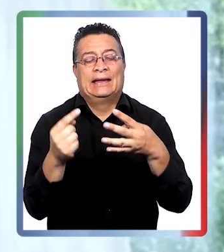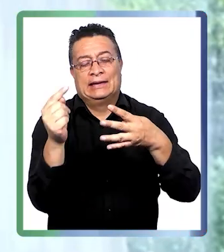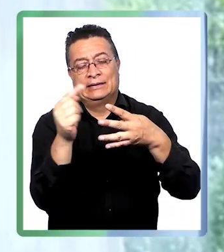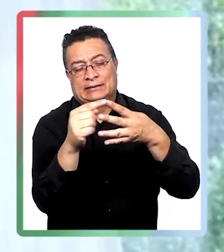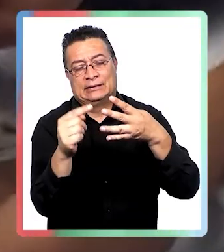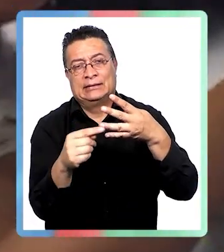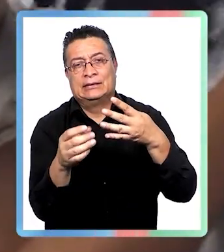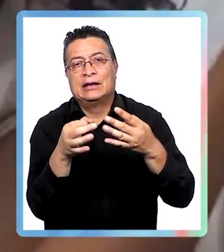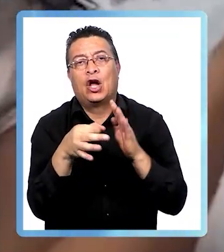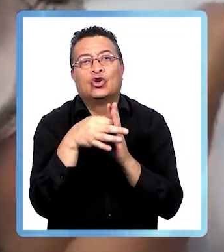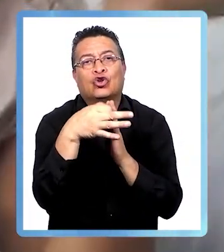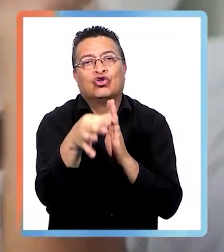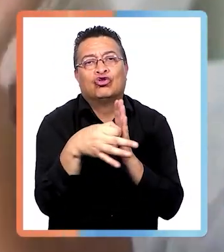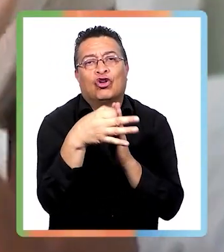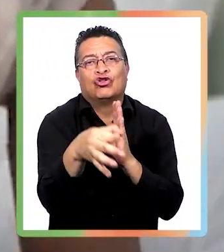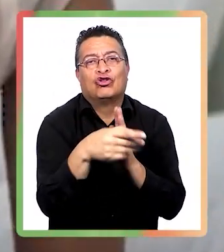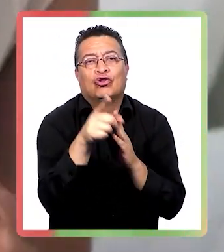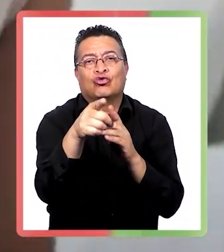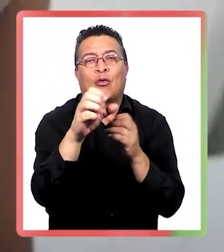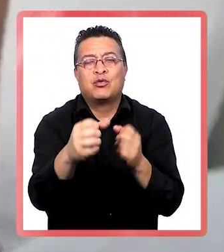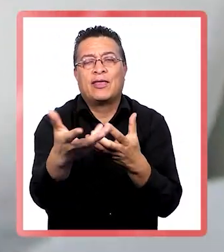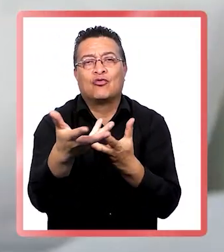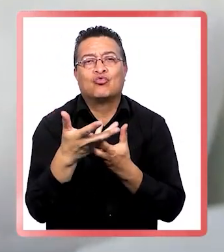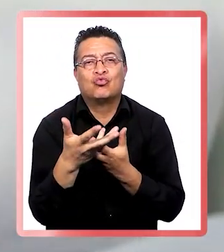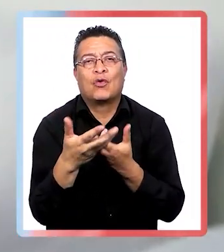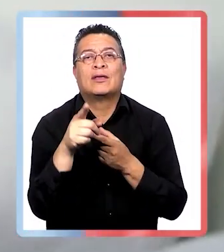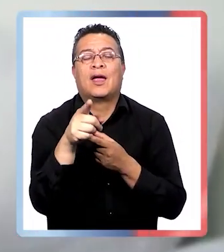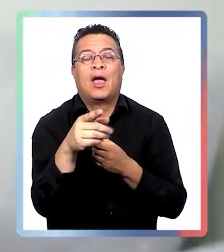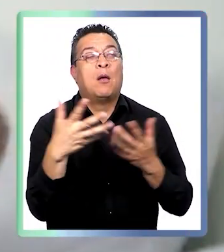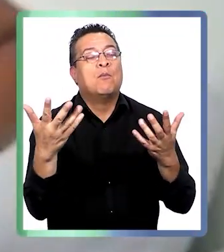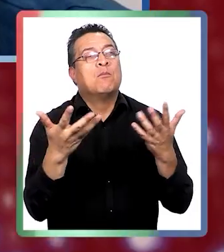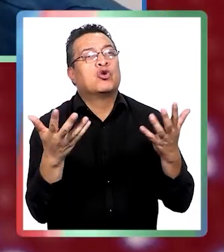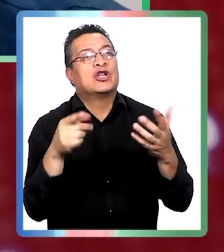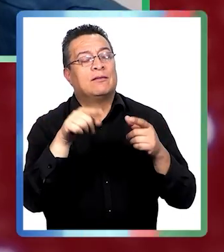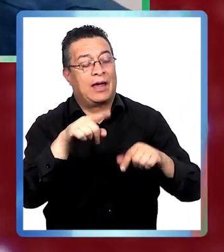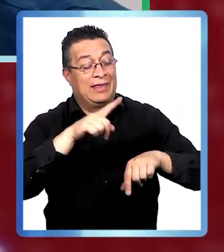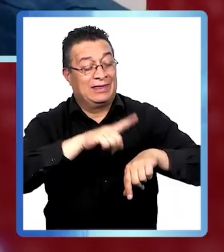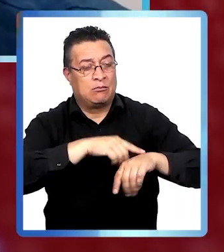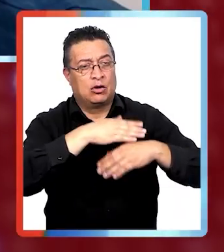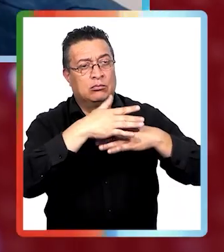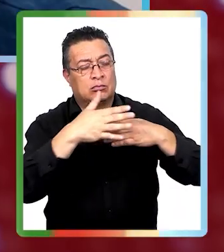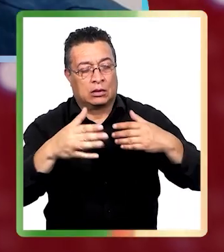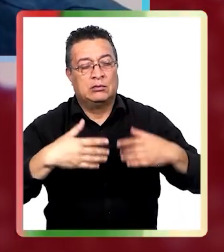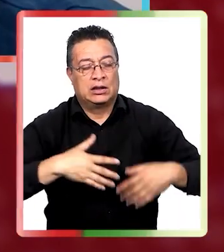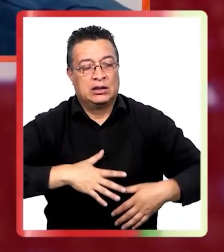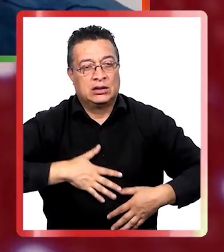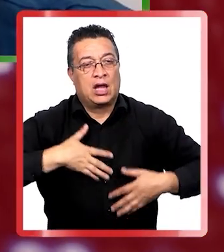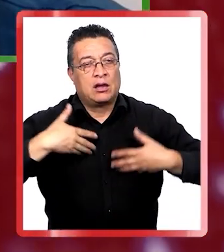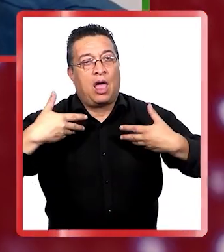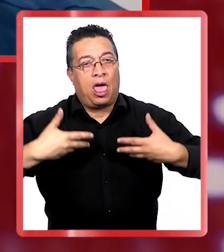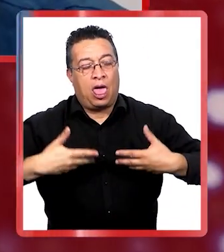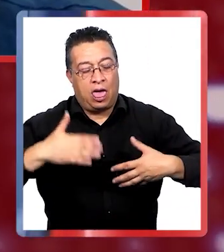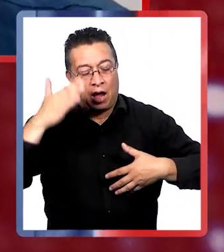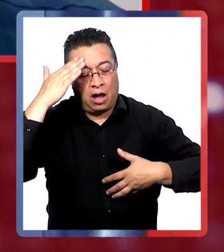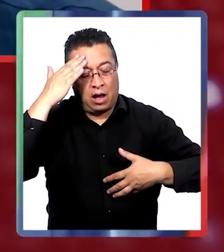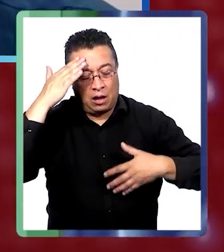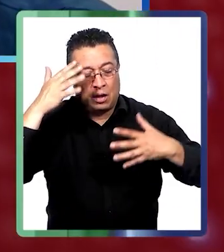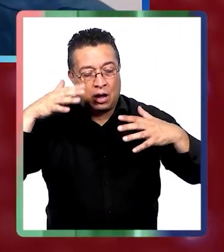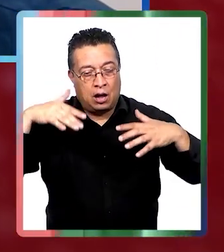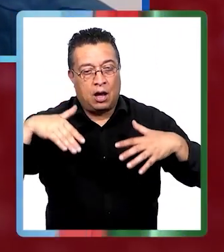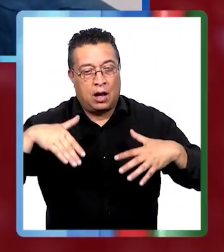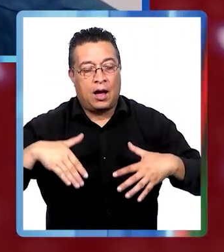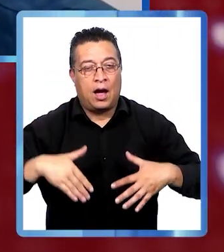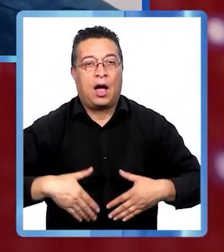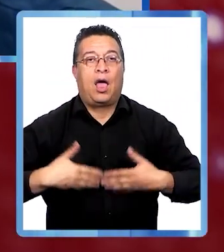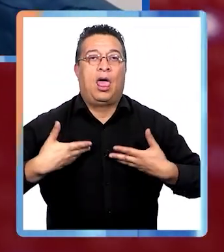¿qué tips, qué recomendaciones se les puede dar? Porque efectivamente con el paso del tiempo sí se siente ese agote mental